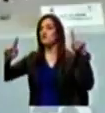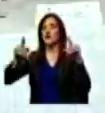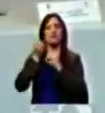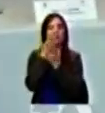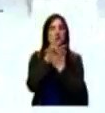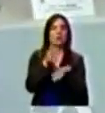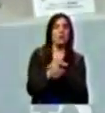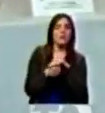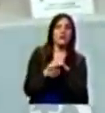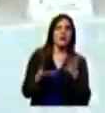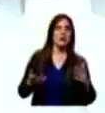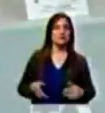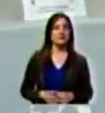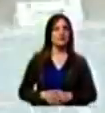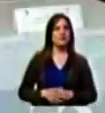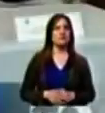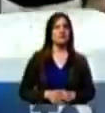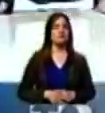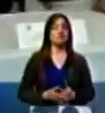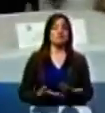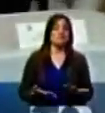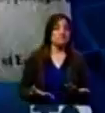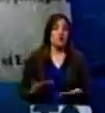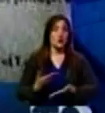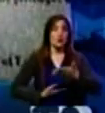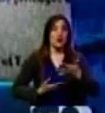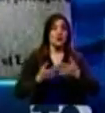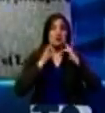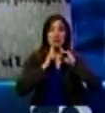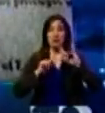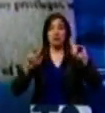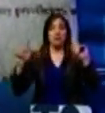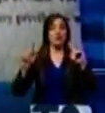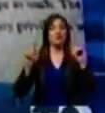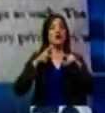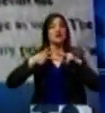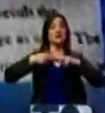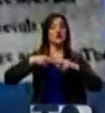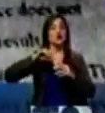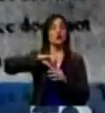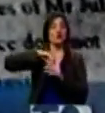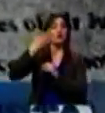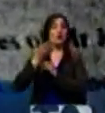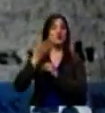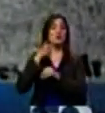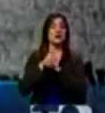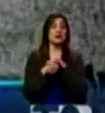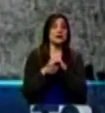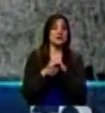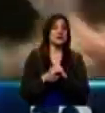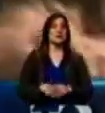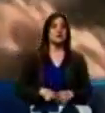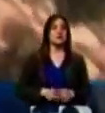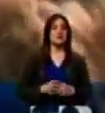La canciller de Ecuador, María Fernanda Espinosa, lamenta la filtración de documentos que Relaciones Exteriores pretendió mantenerlos en